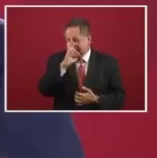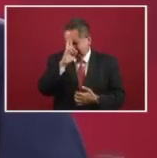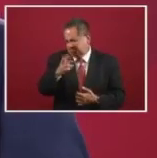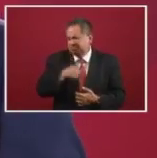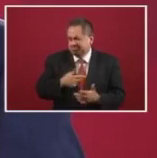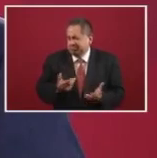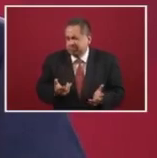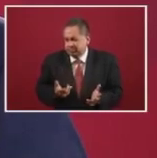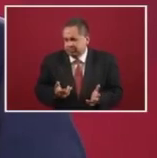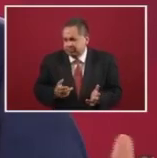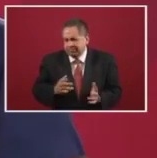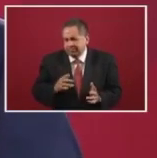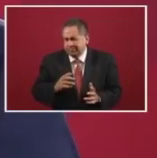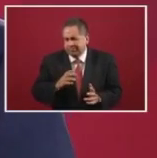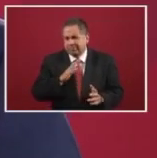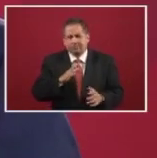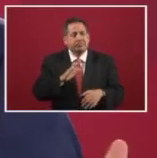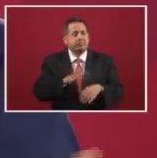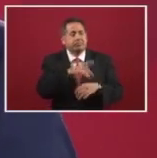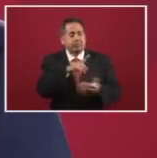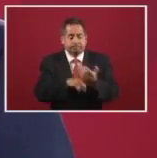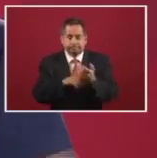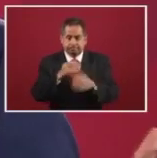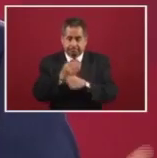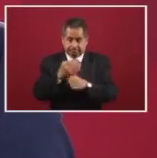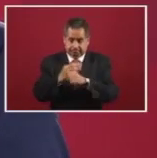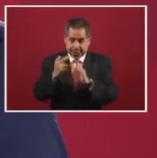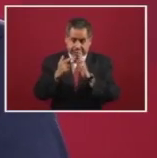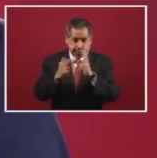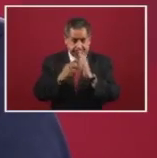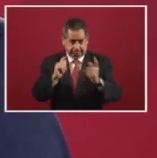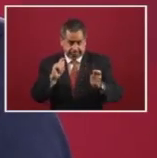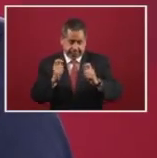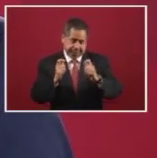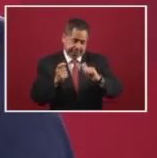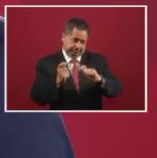por que se están cambiando las reglas